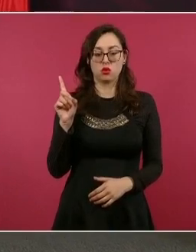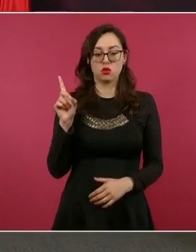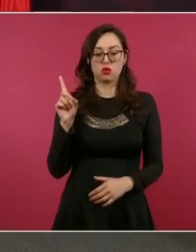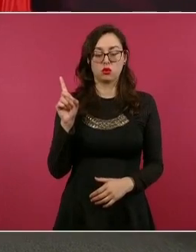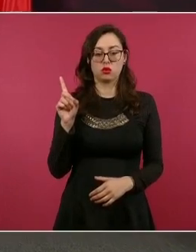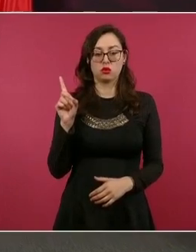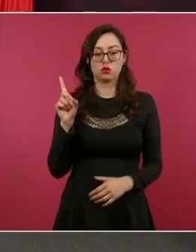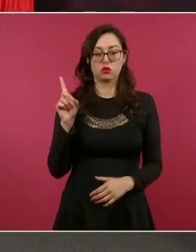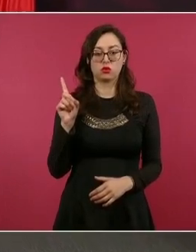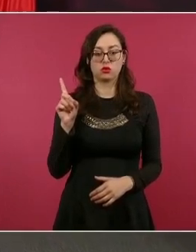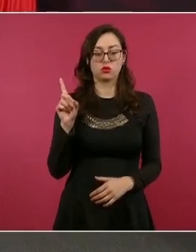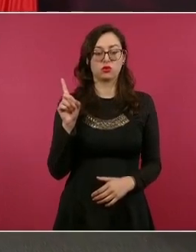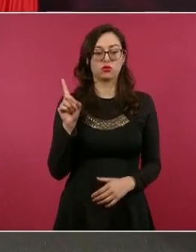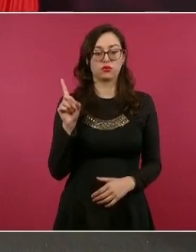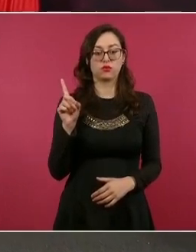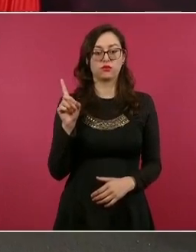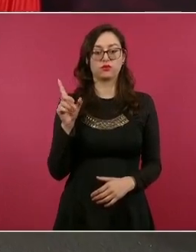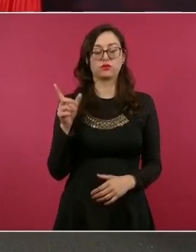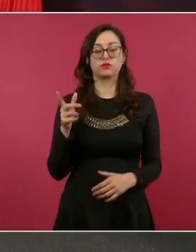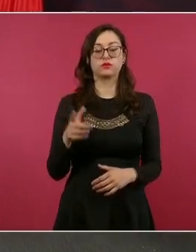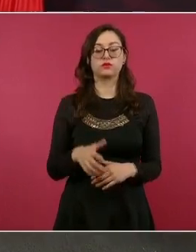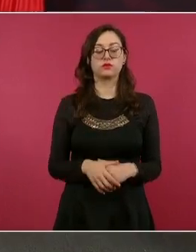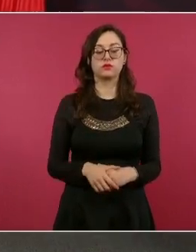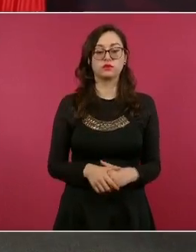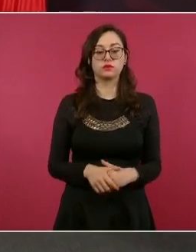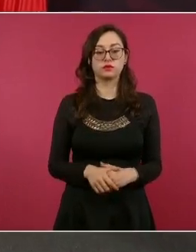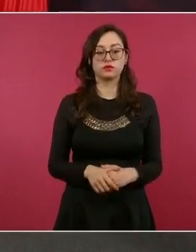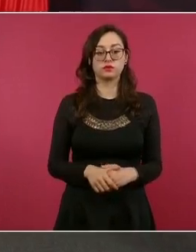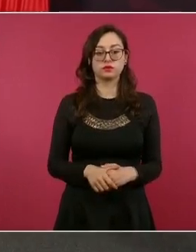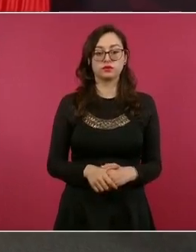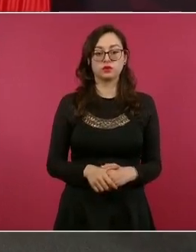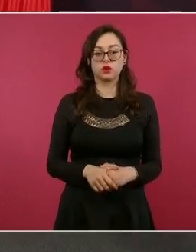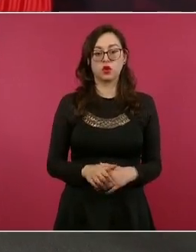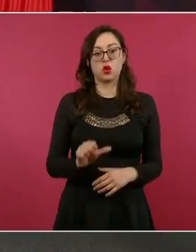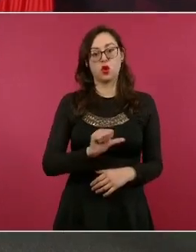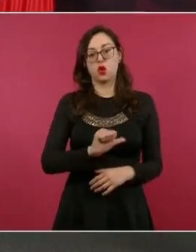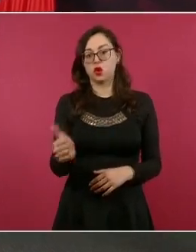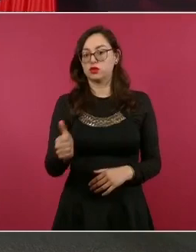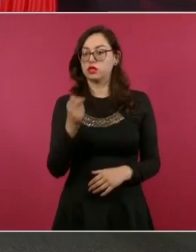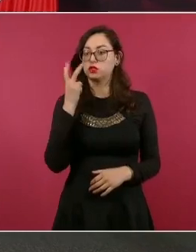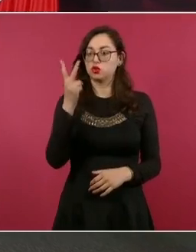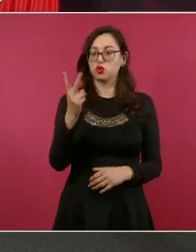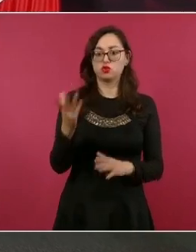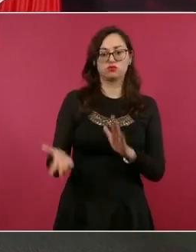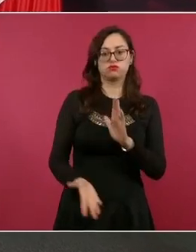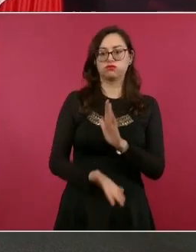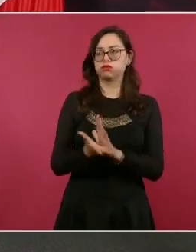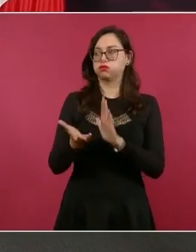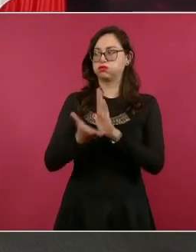domingo visité dos obras muy importantes.